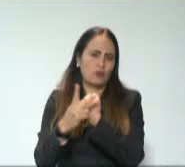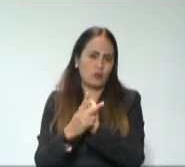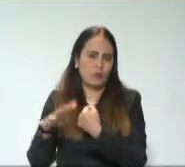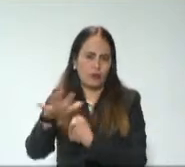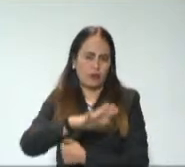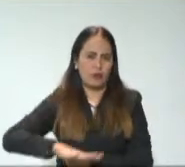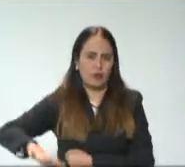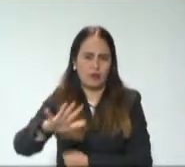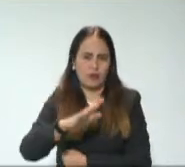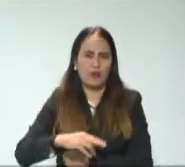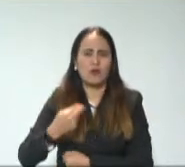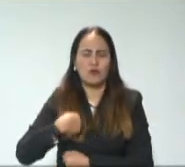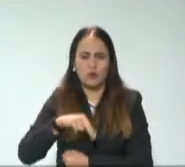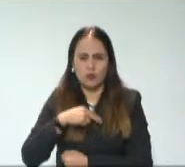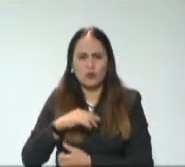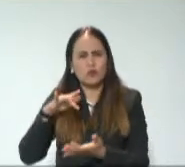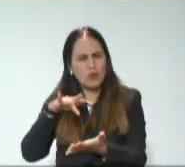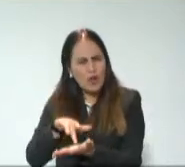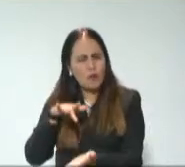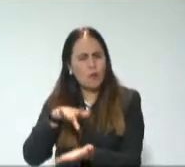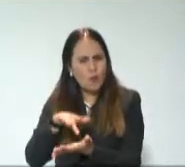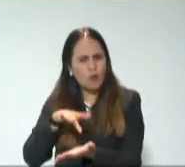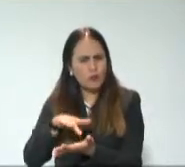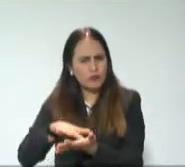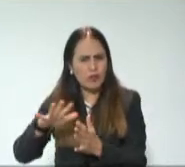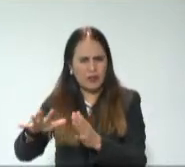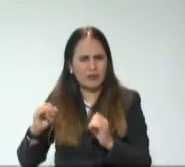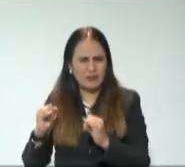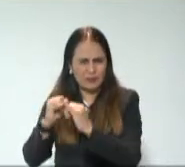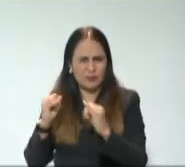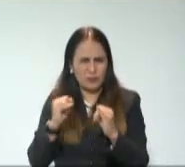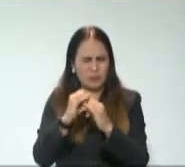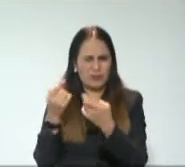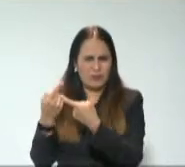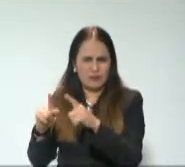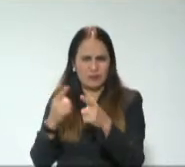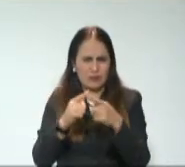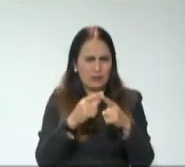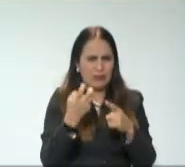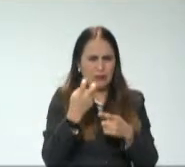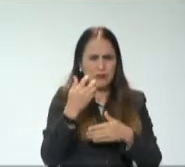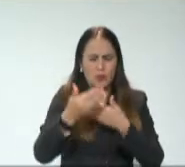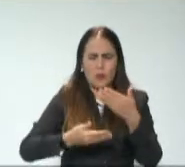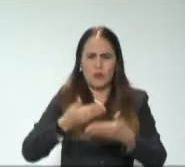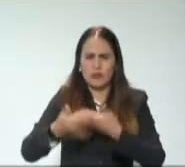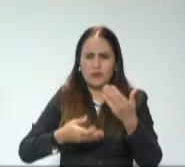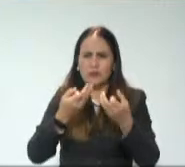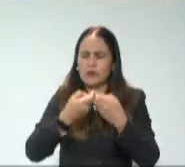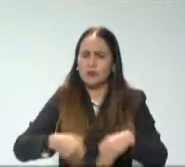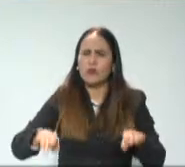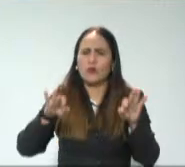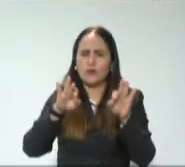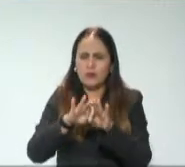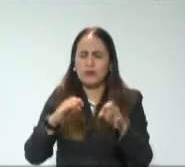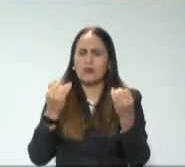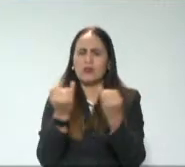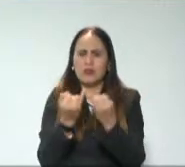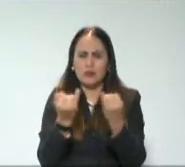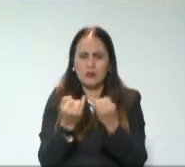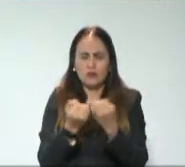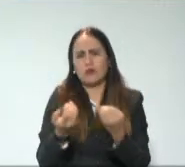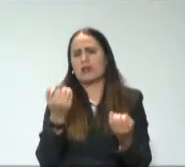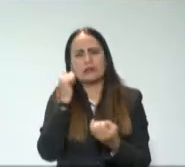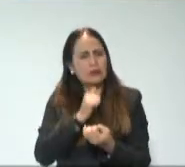a a los órganos garantes en este proceso tan importante y Seguiremos promoviendo la